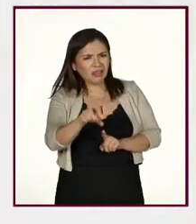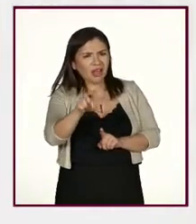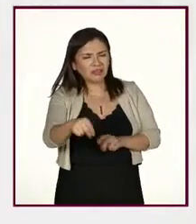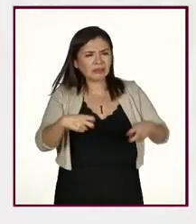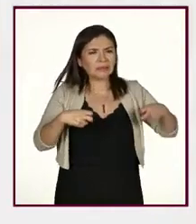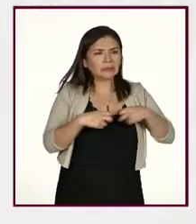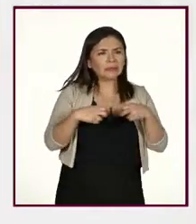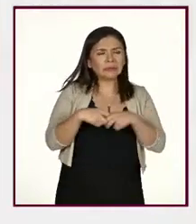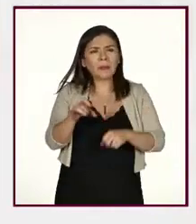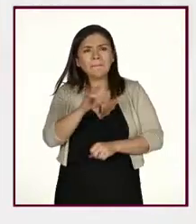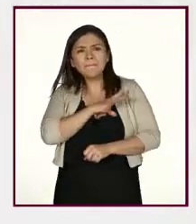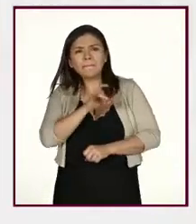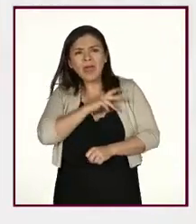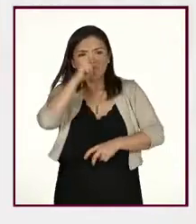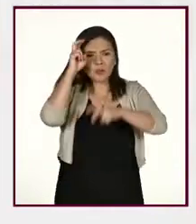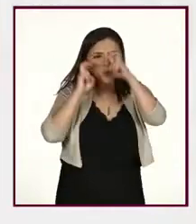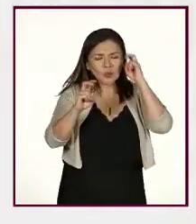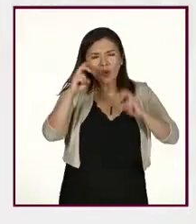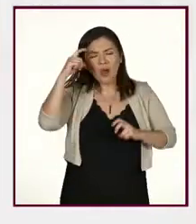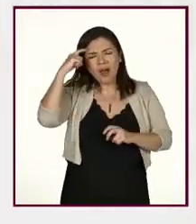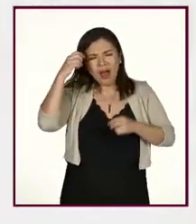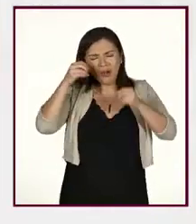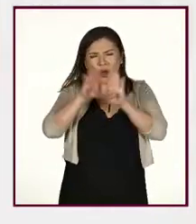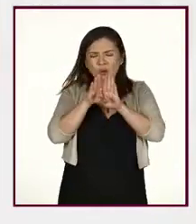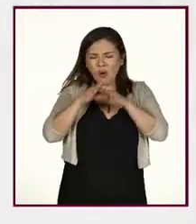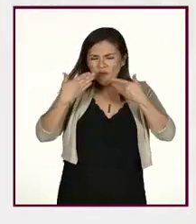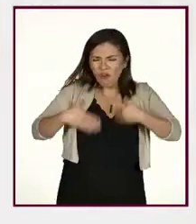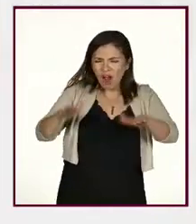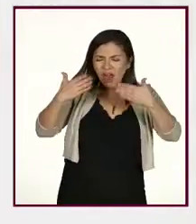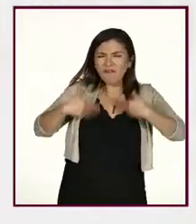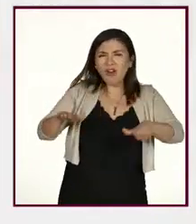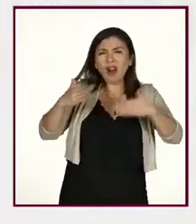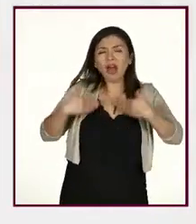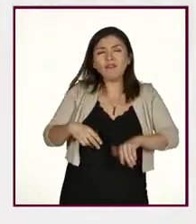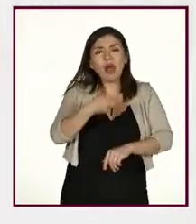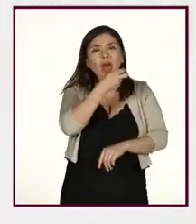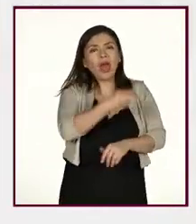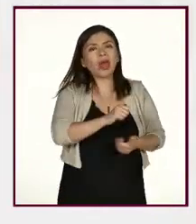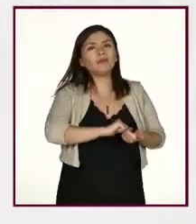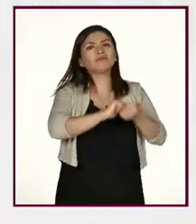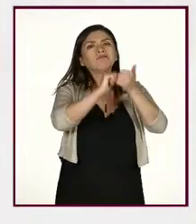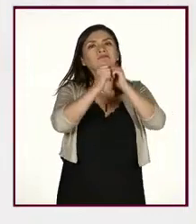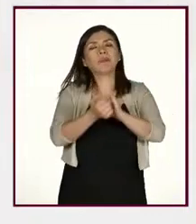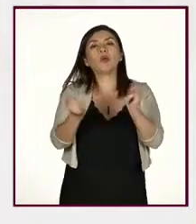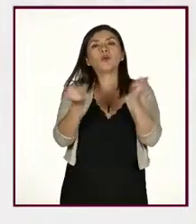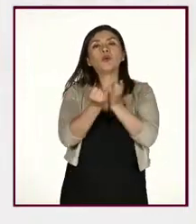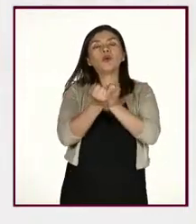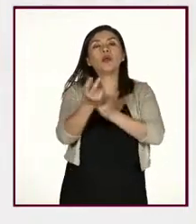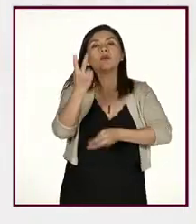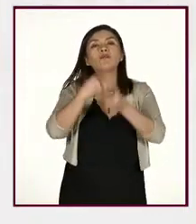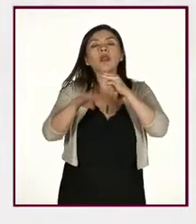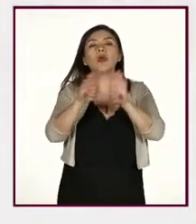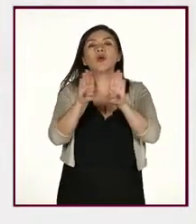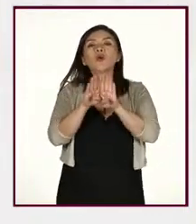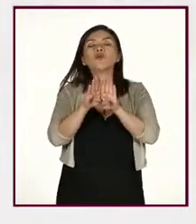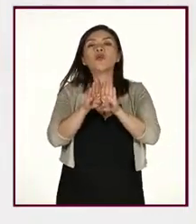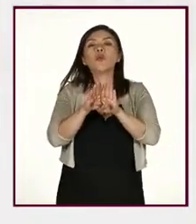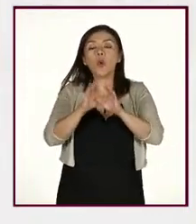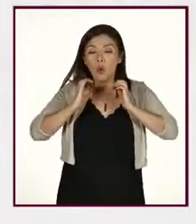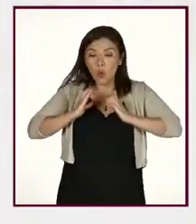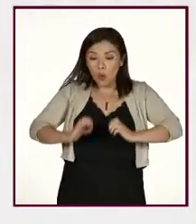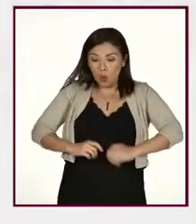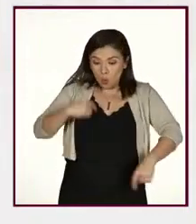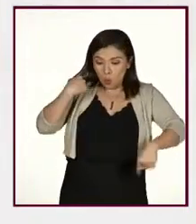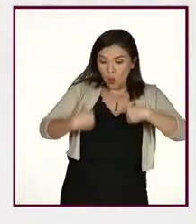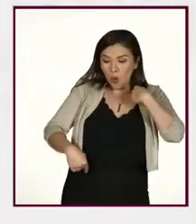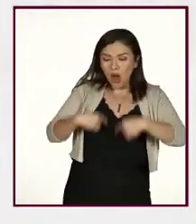de estar liberando constantemente hormonas del estrés, pues nos empieza a generar un estado también de inflamación crónico en todo nuestro